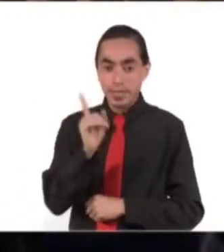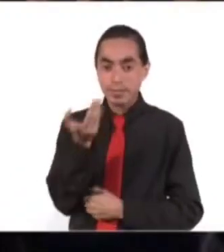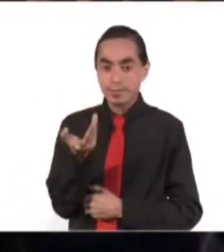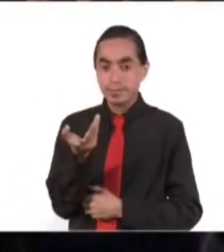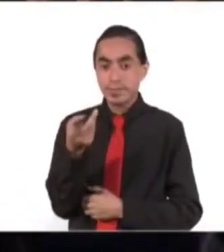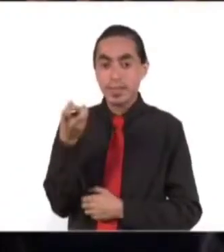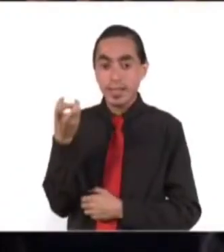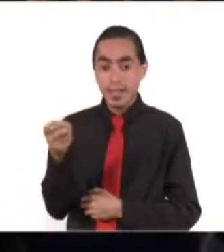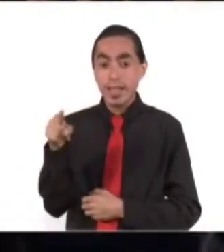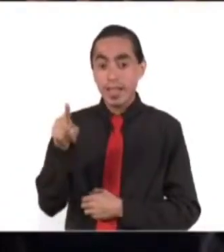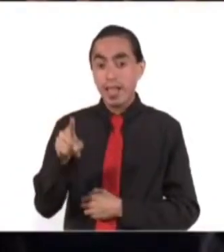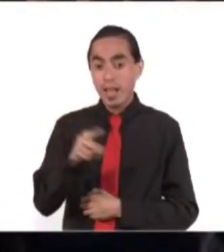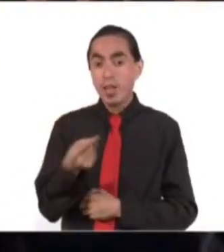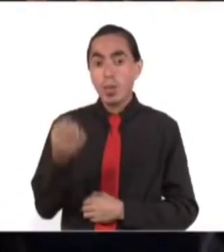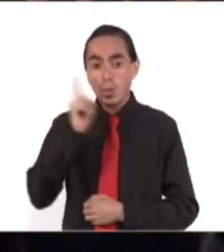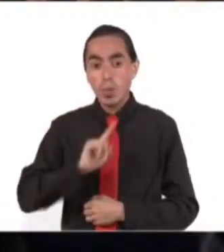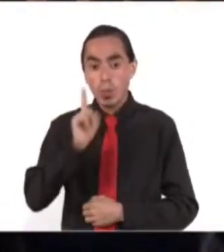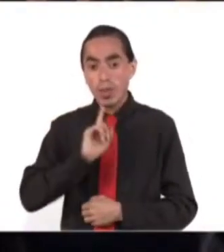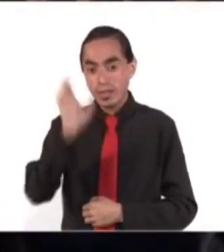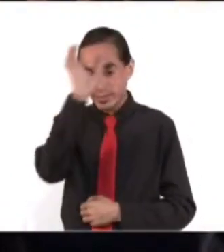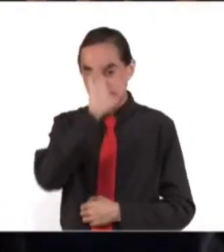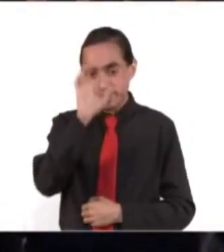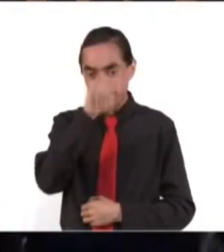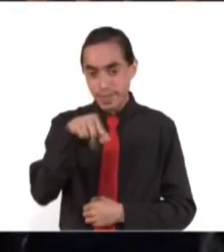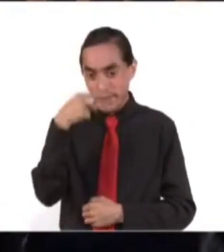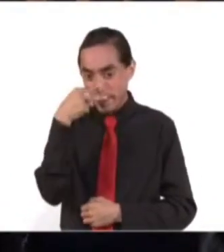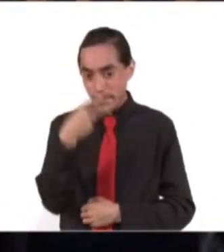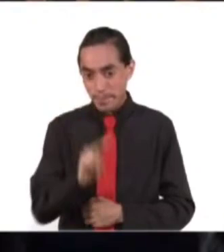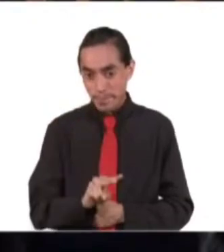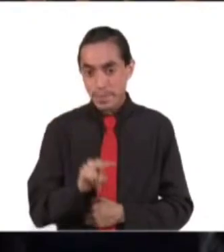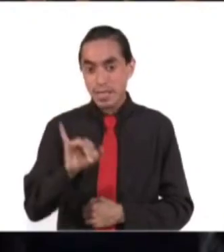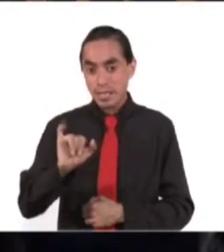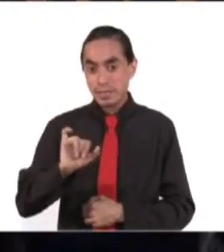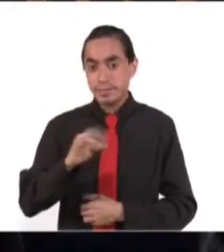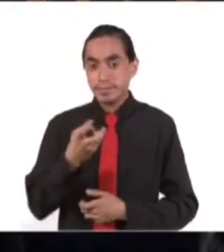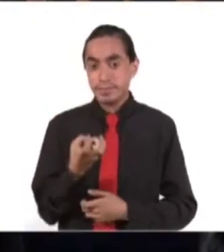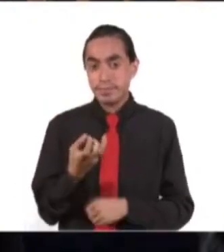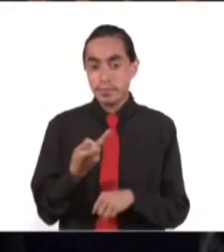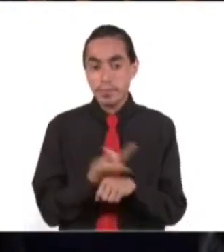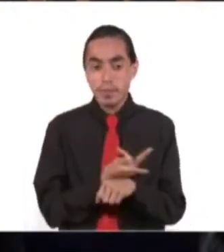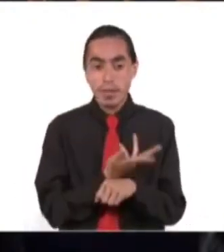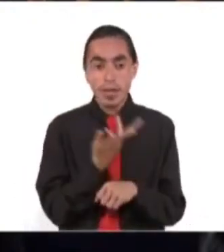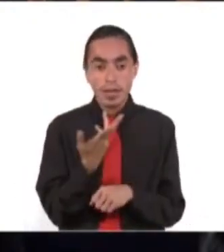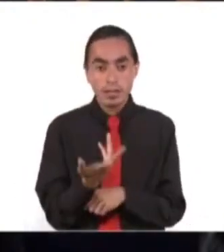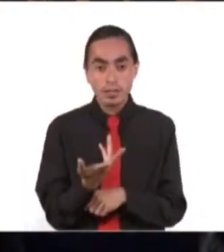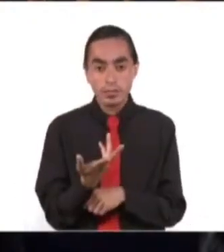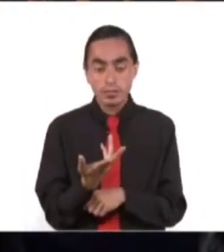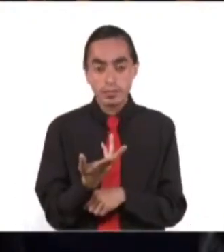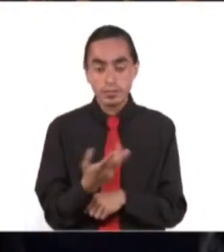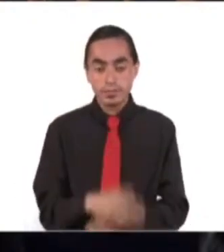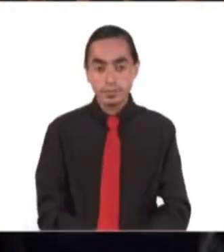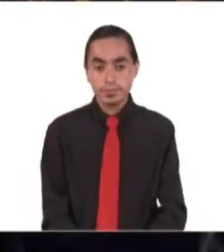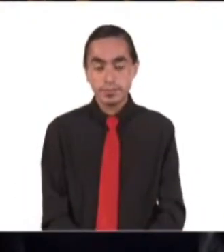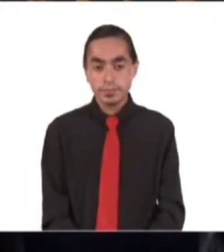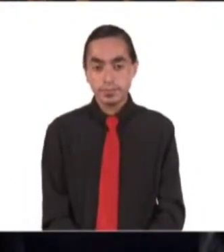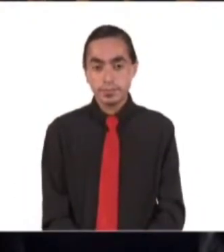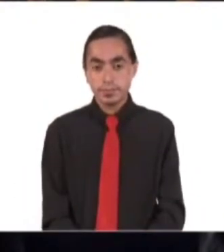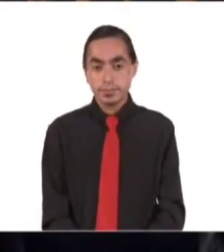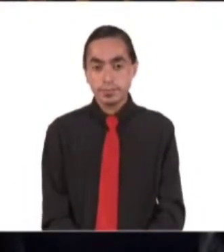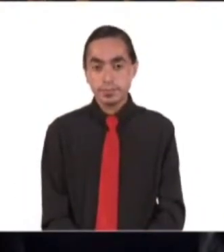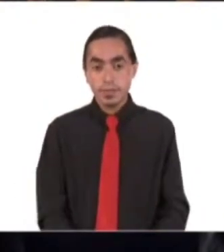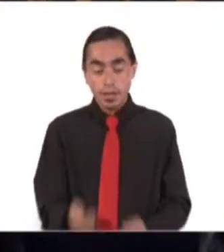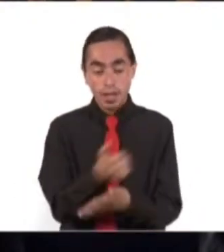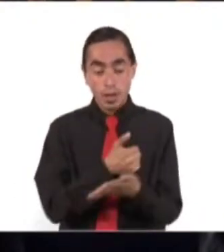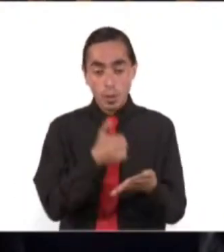una mujer científica mexicana, consiste en que no puede haber un mejor mañana para la Ciudad de